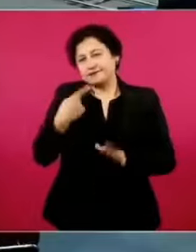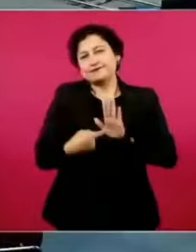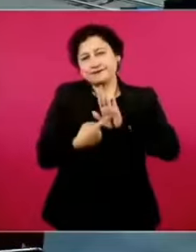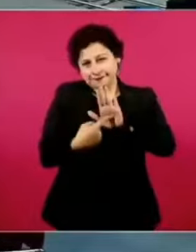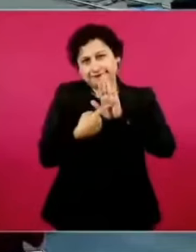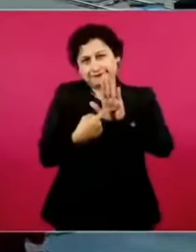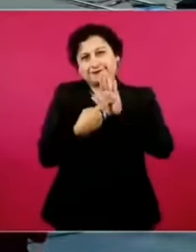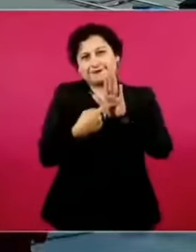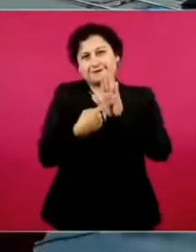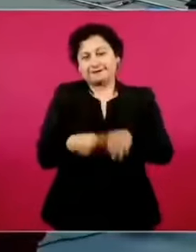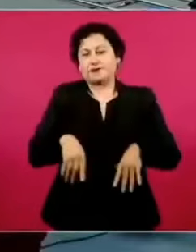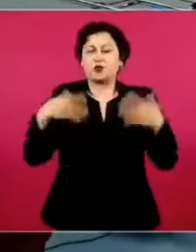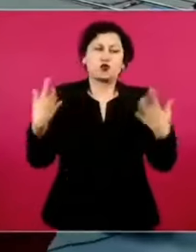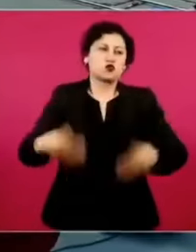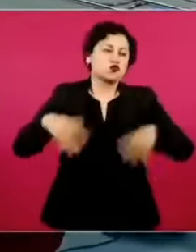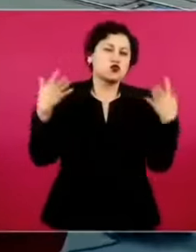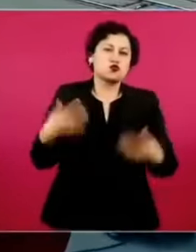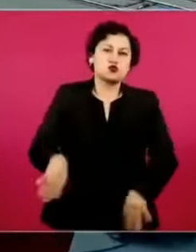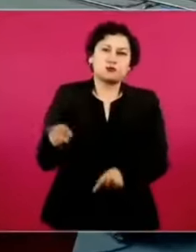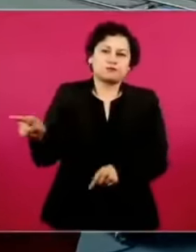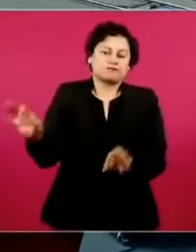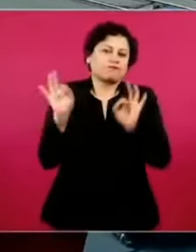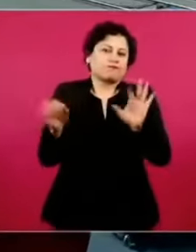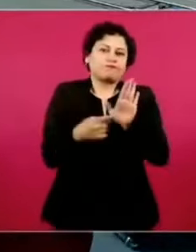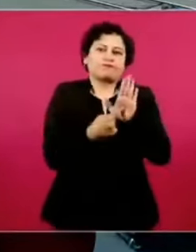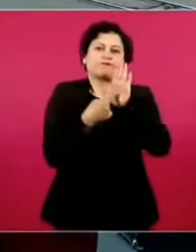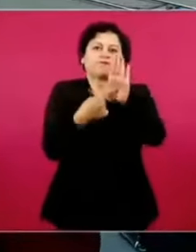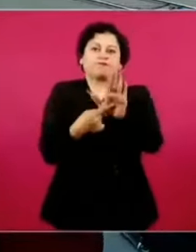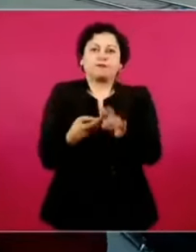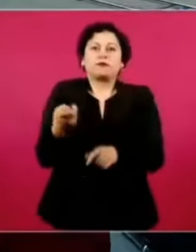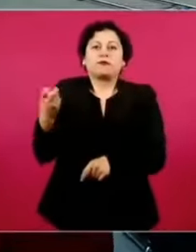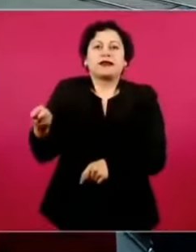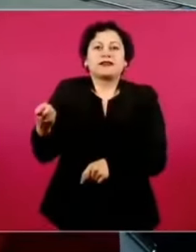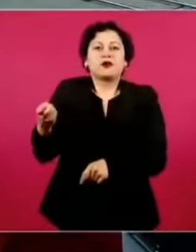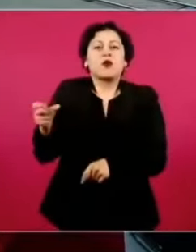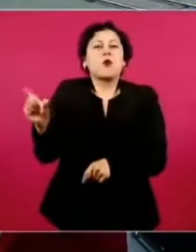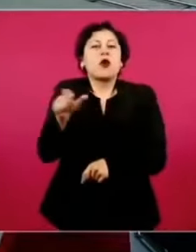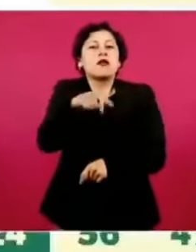Ponlo. Esto es buenísimo. Estos son los sabadazos.